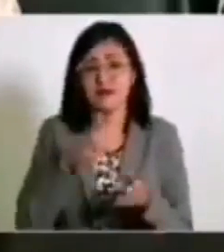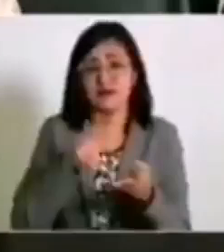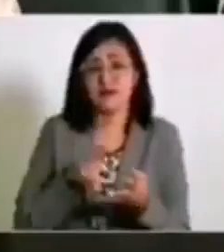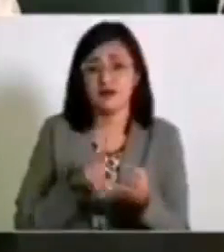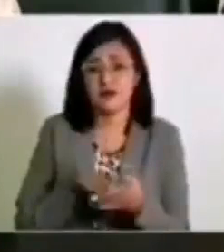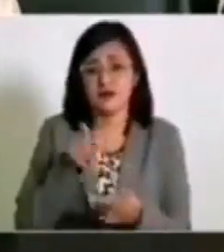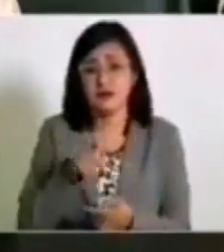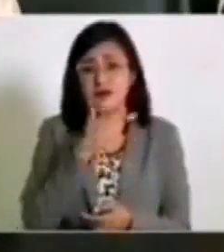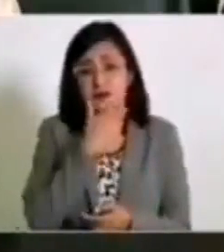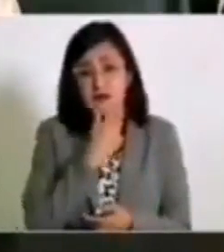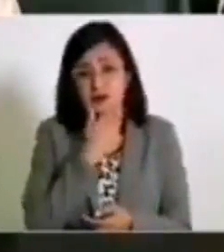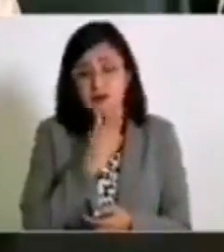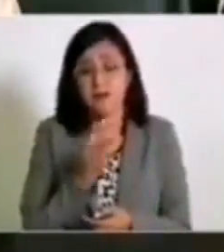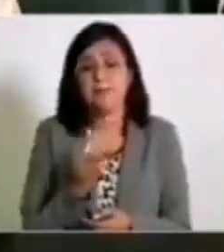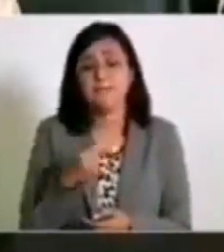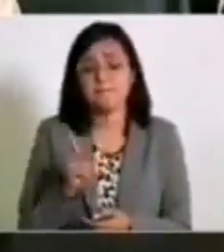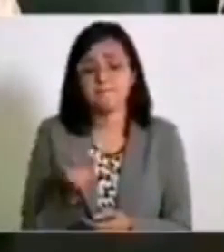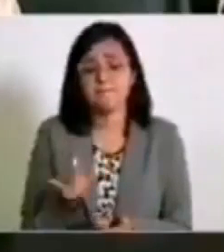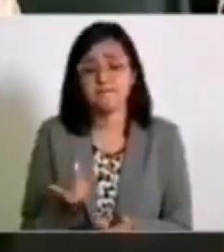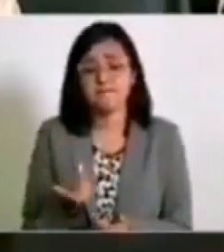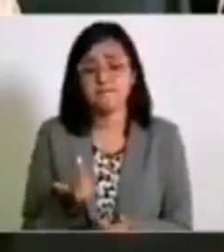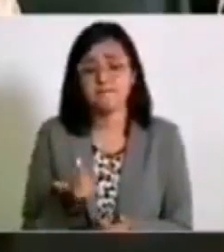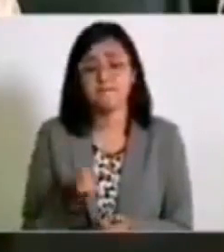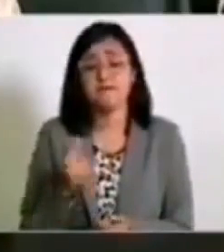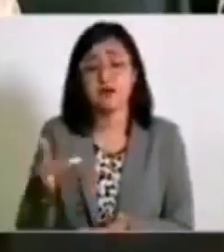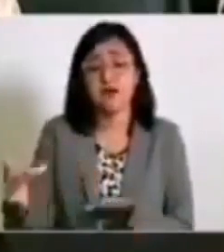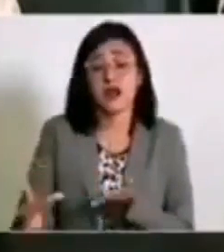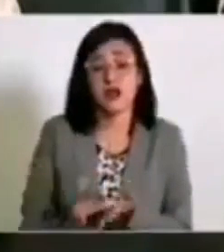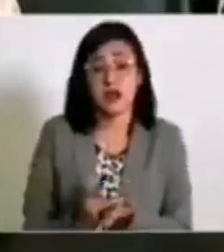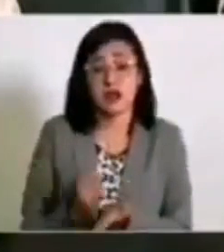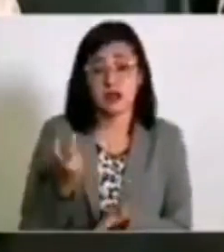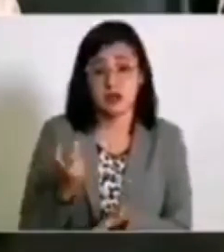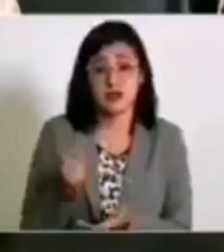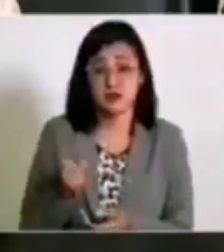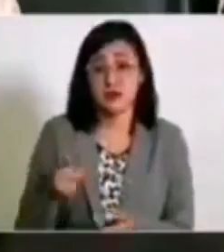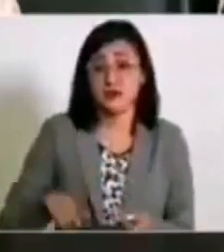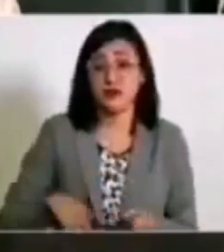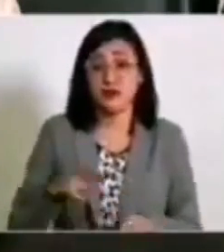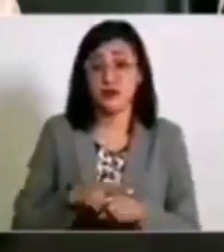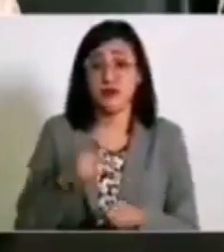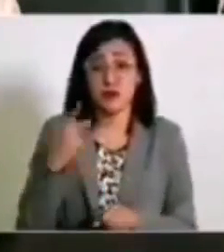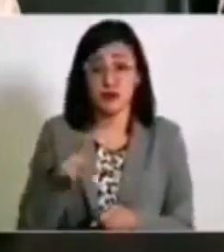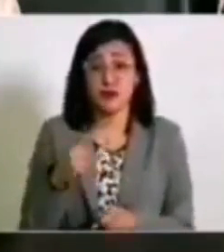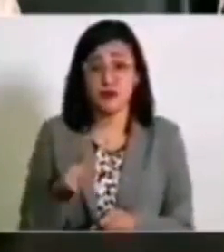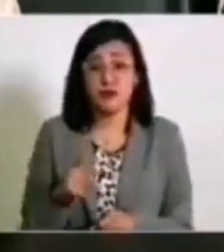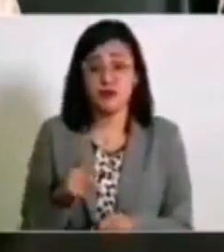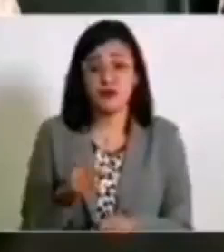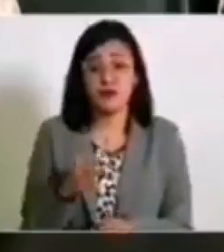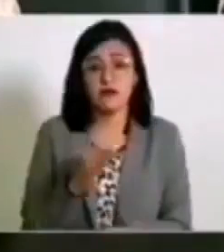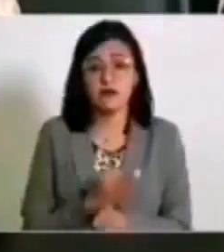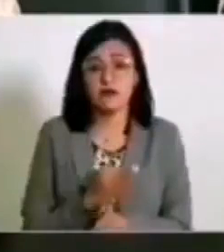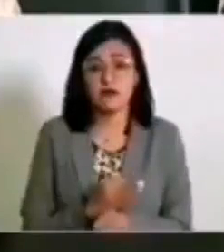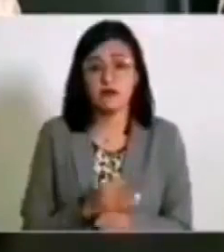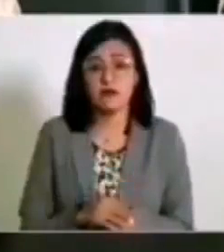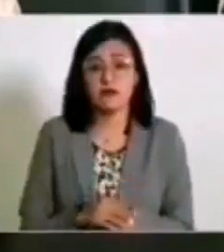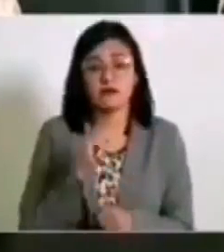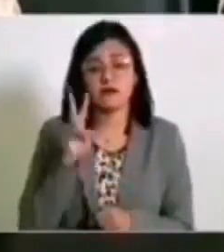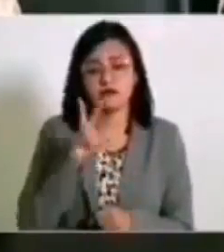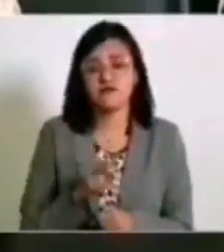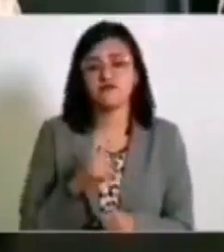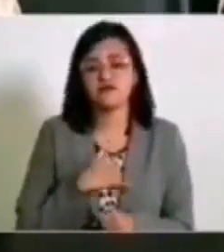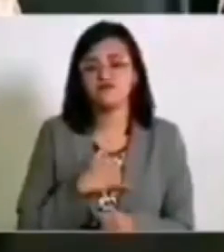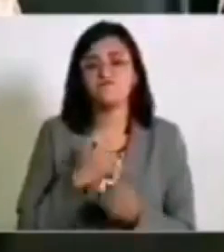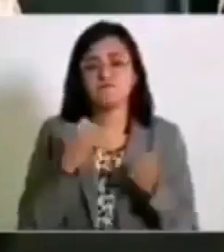la cárcel al sujeto, pero si contamos con el apoyo de usted, de su gobierno, yo